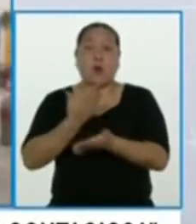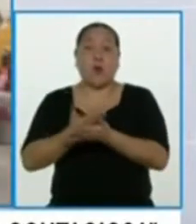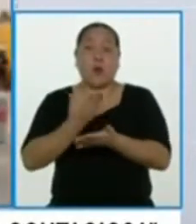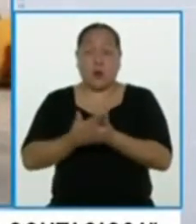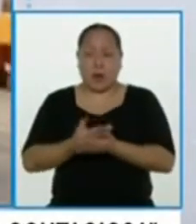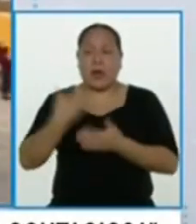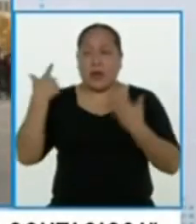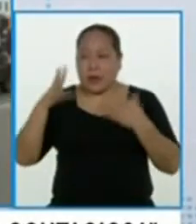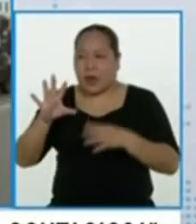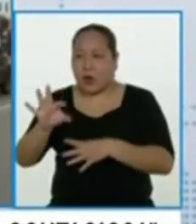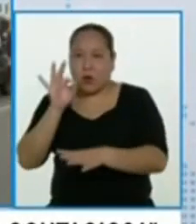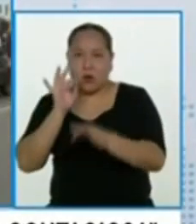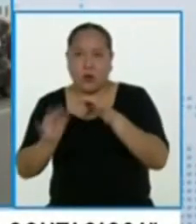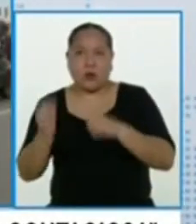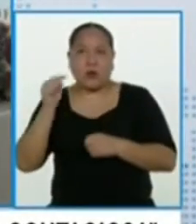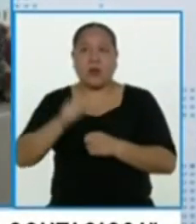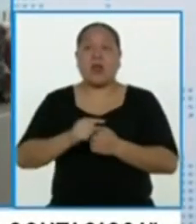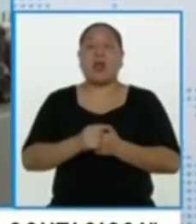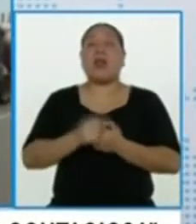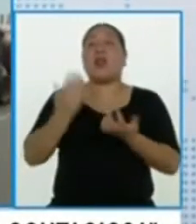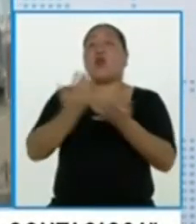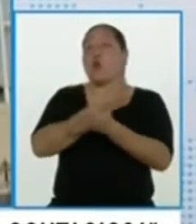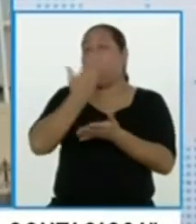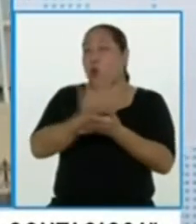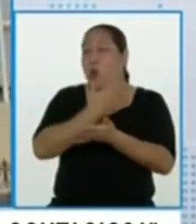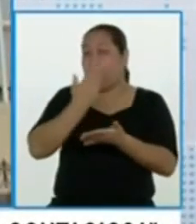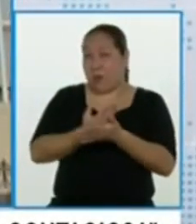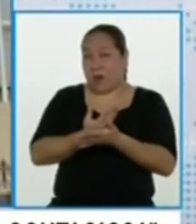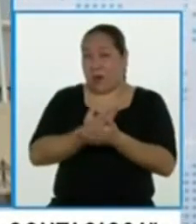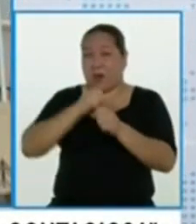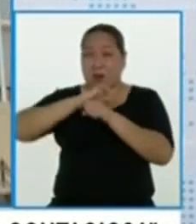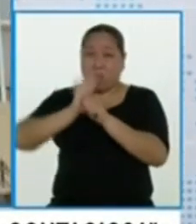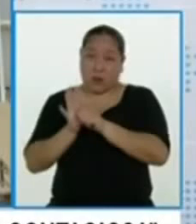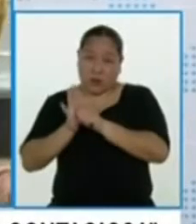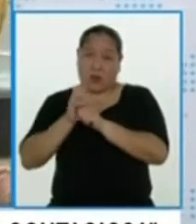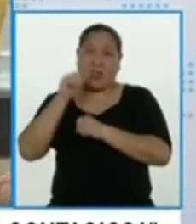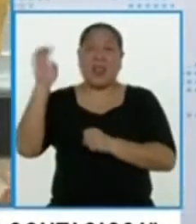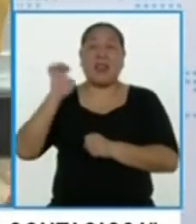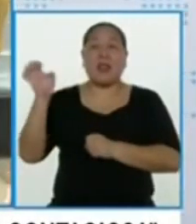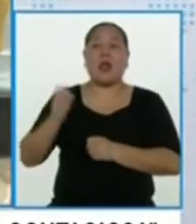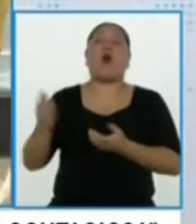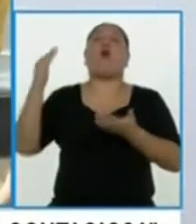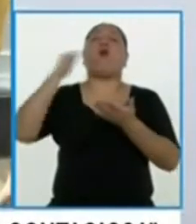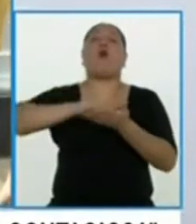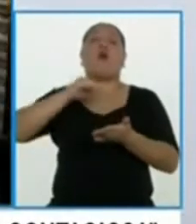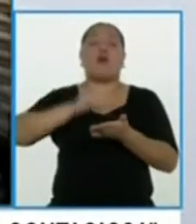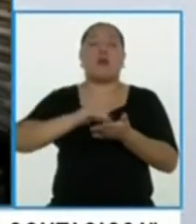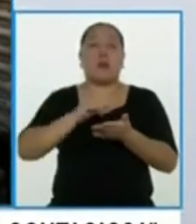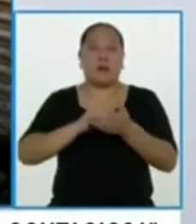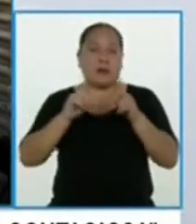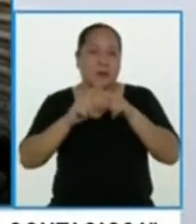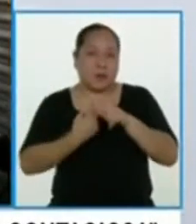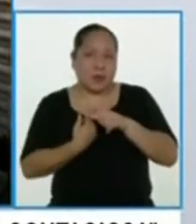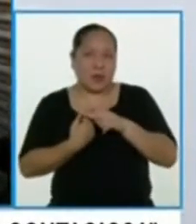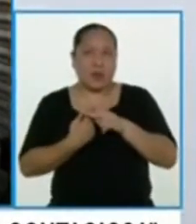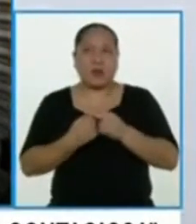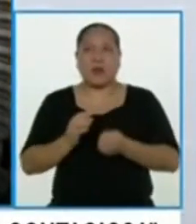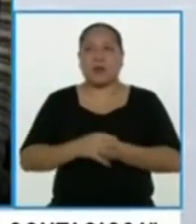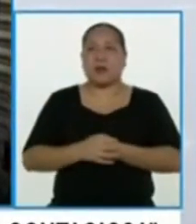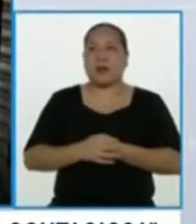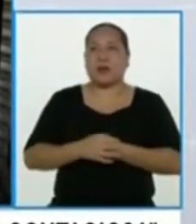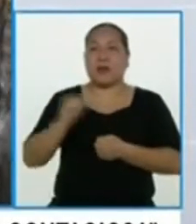tenemos disponible. Y la variante recién se reportaba en enero. Entonces, volver a empezar. Claro. ¿Cómo se controla? Incluso esta nueva variante se menciona